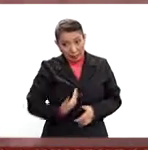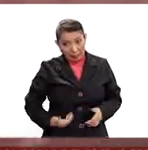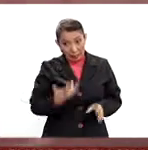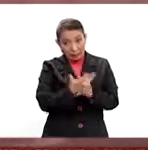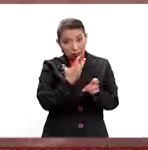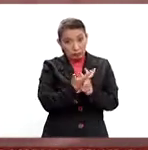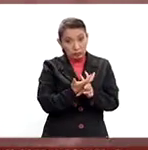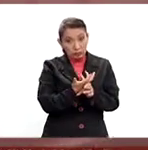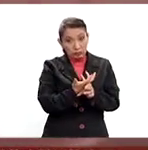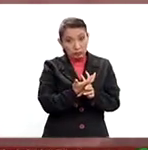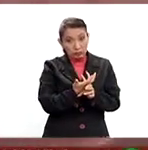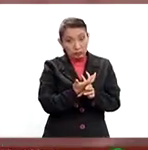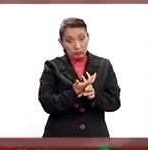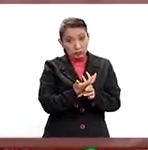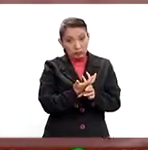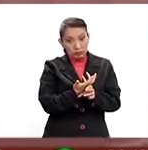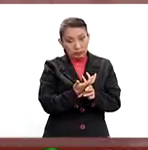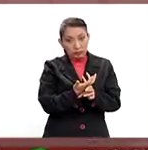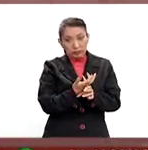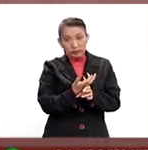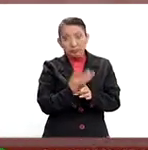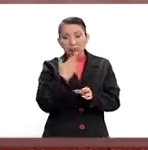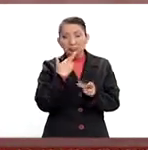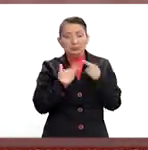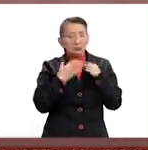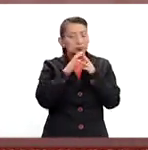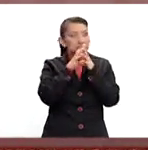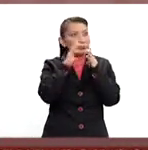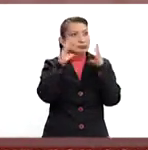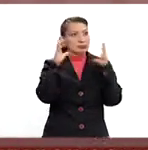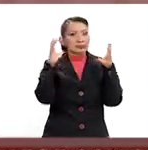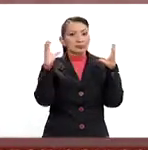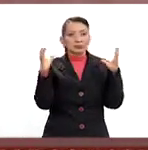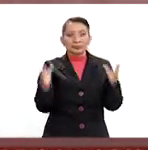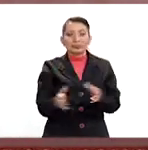presidencia de Estados Unidos? Me parece impresionante este país.